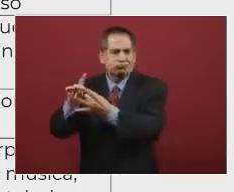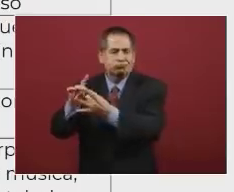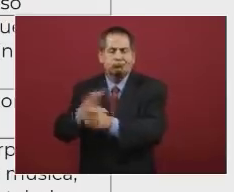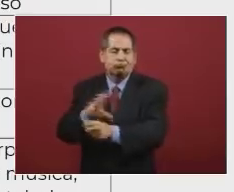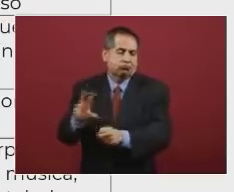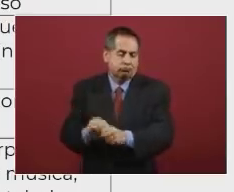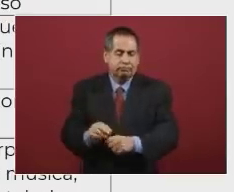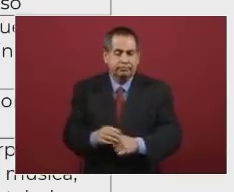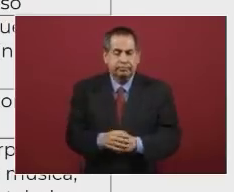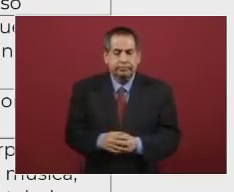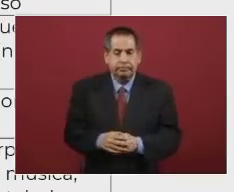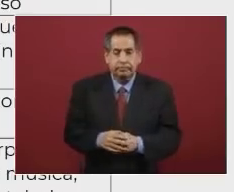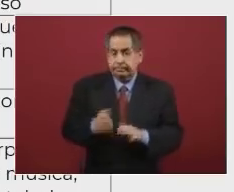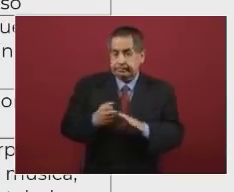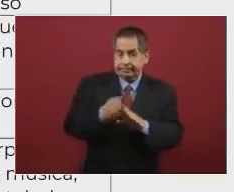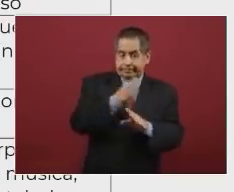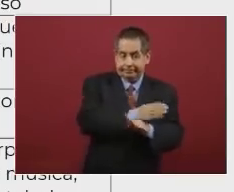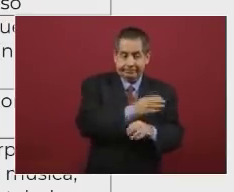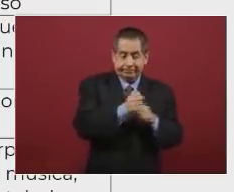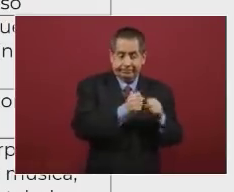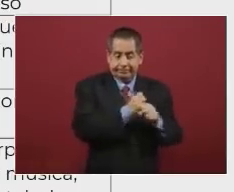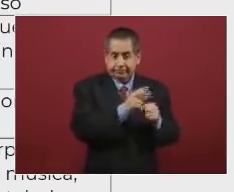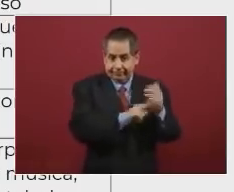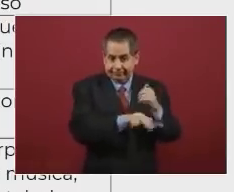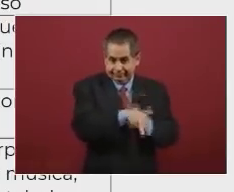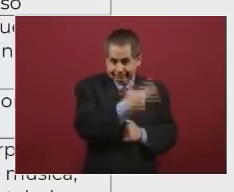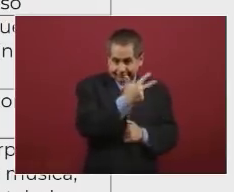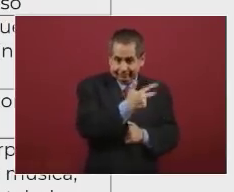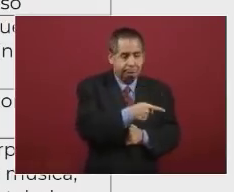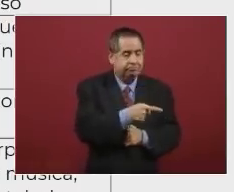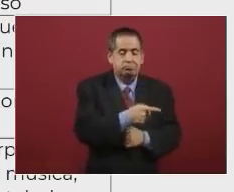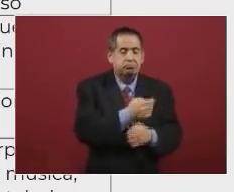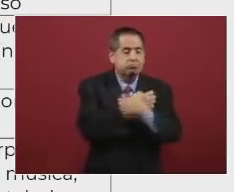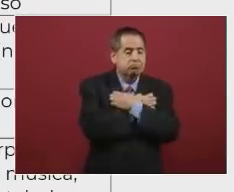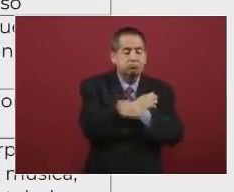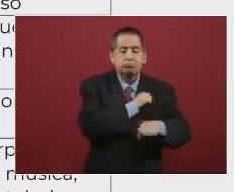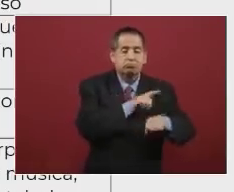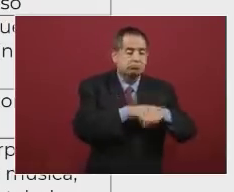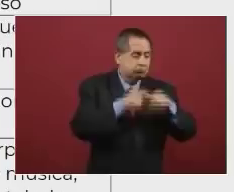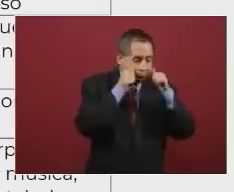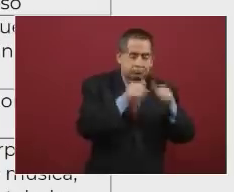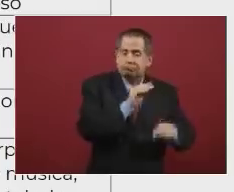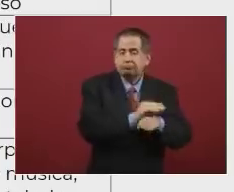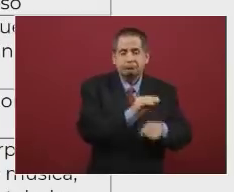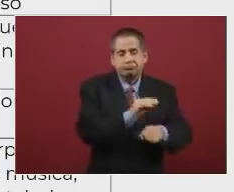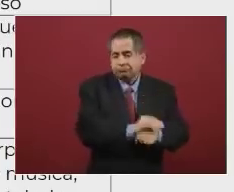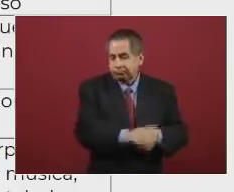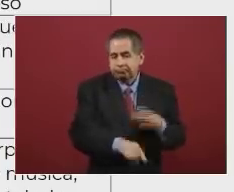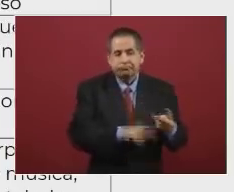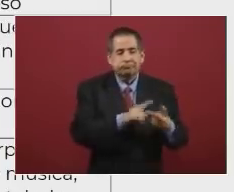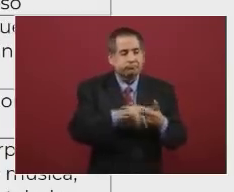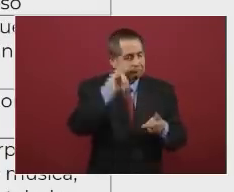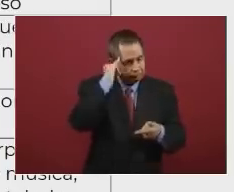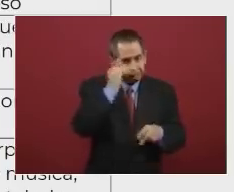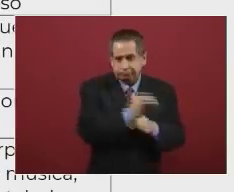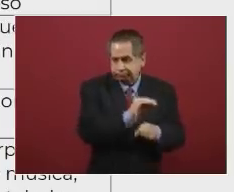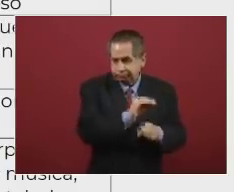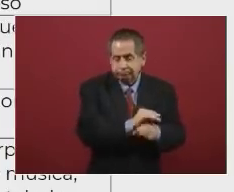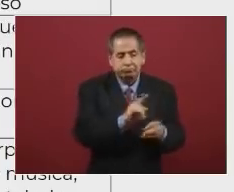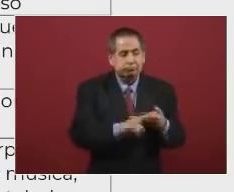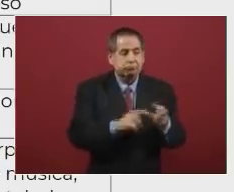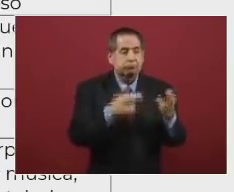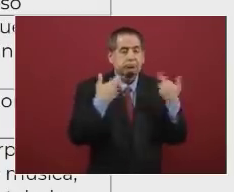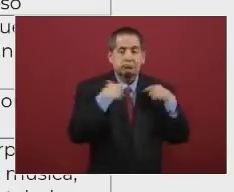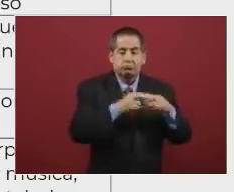reforma del 13 se ignoró la educación especial, la indígena y la normal. Ahora